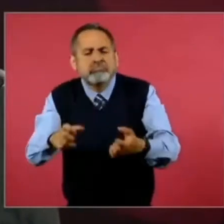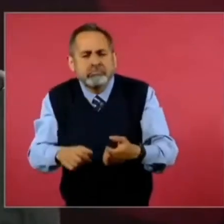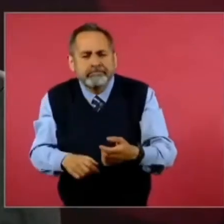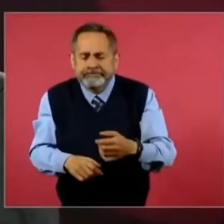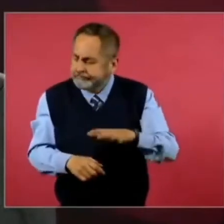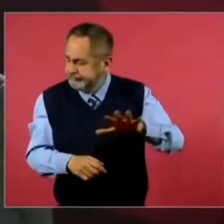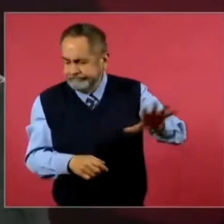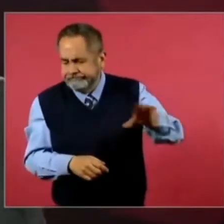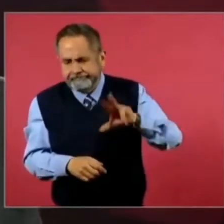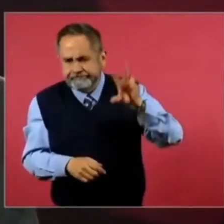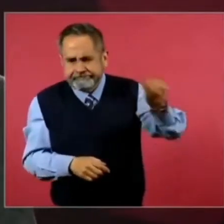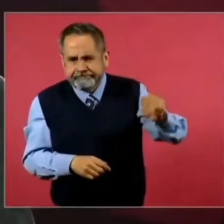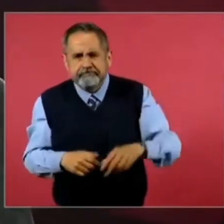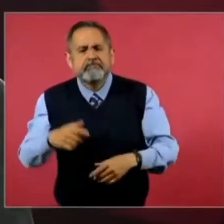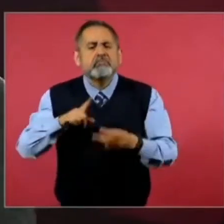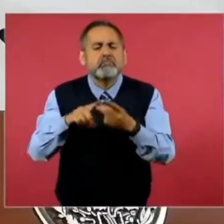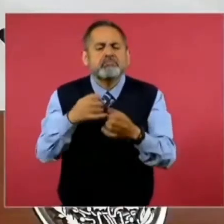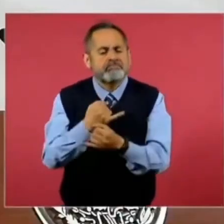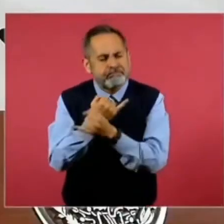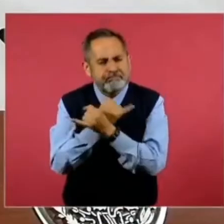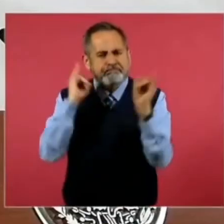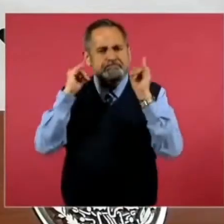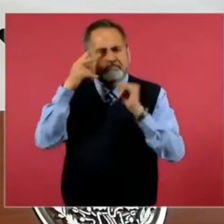y la independencia de México?